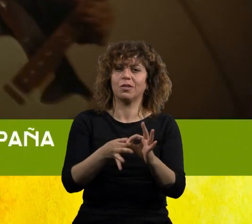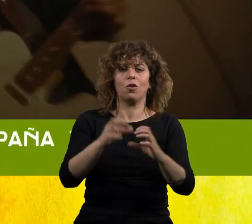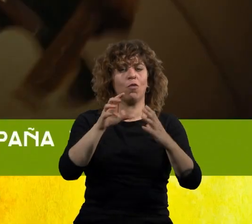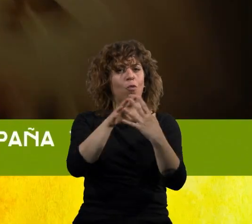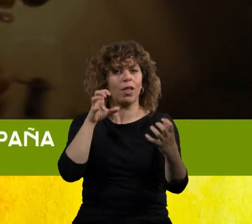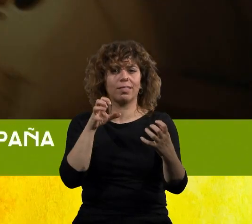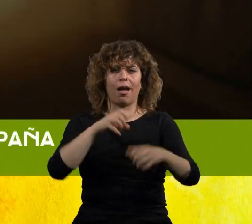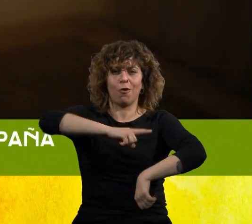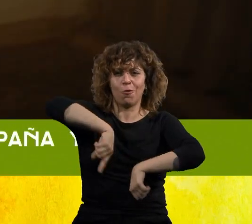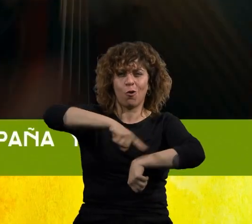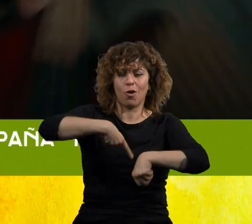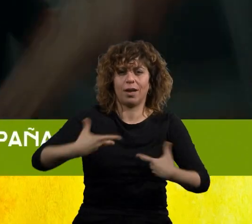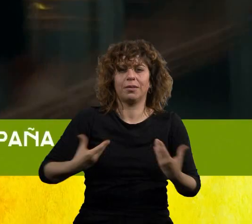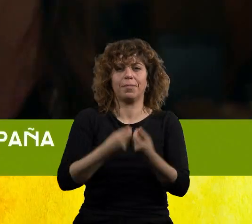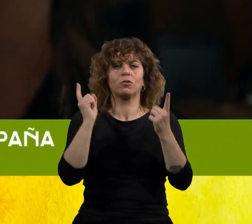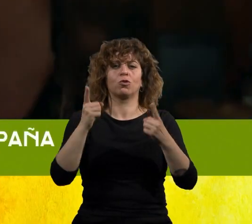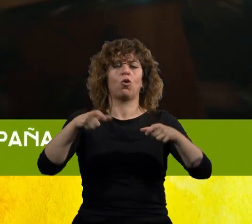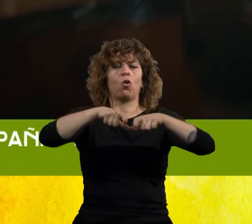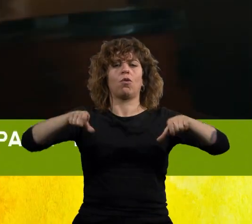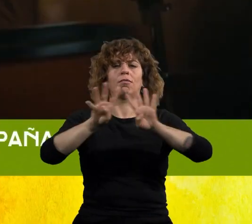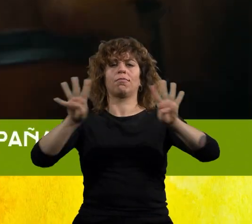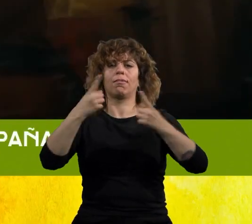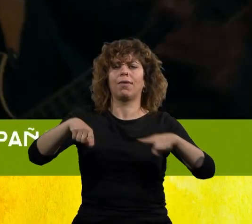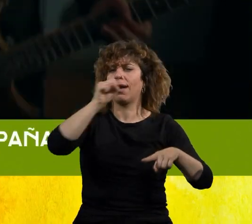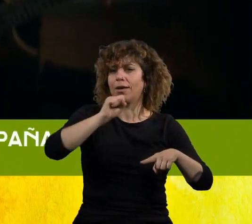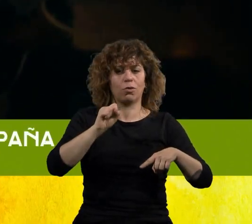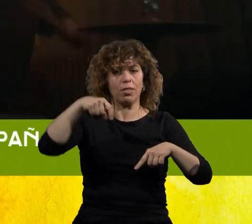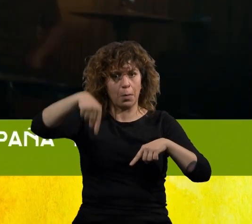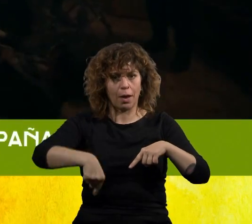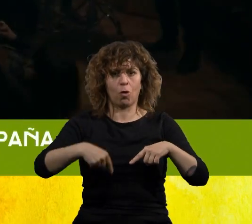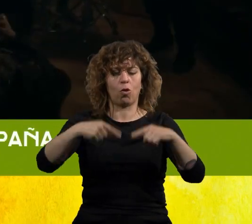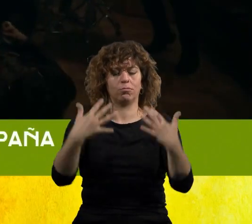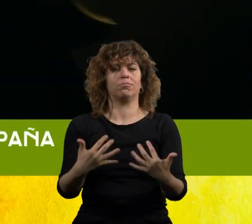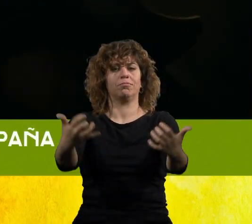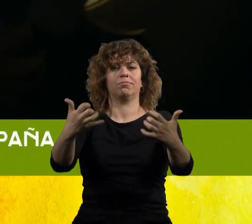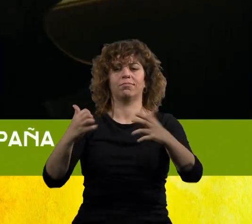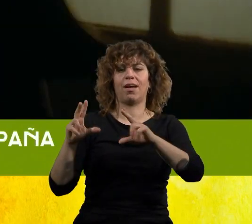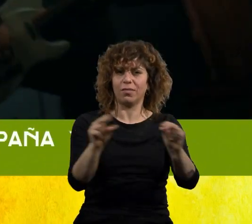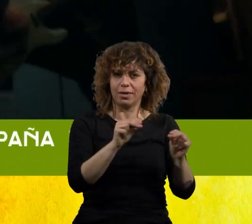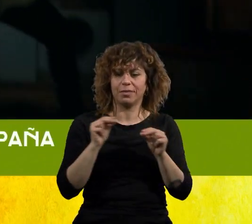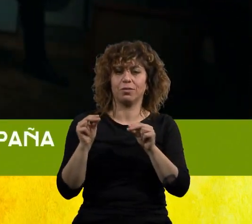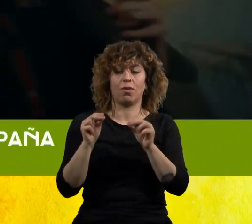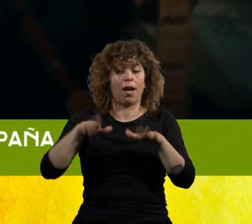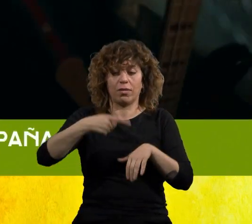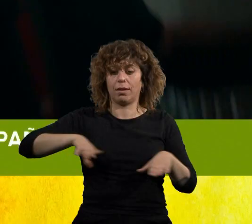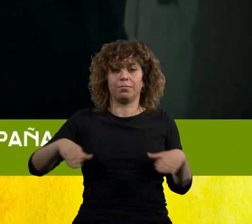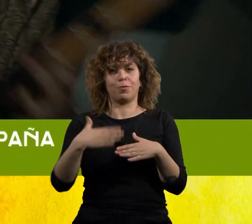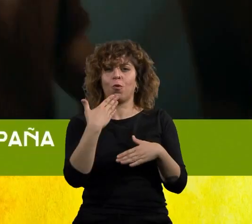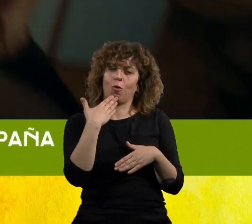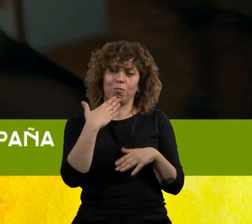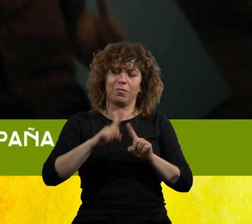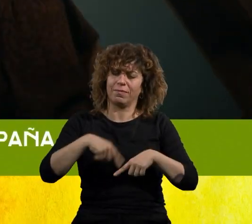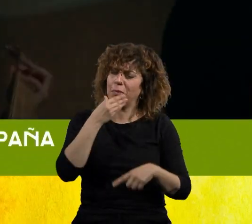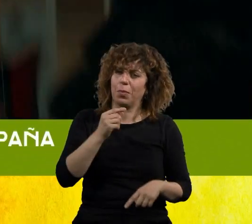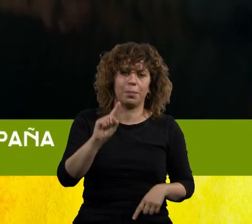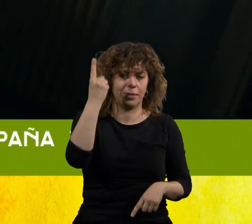de muchas horas que no están solo encima del escenario, sino que están debajo también, en las primeras filas, hablando. Al final somos una familia y eso es lo más